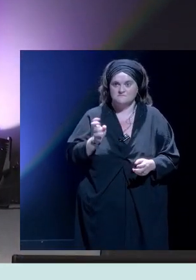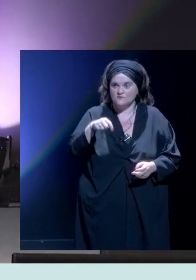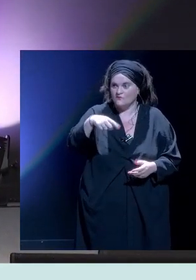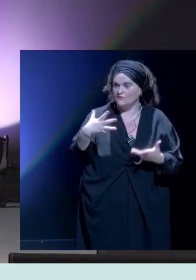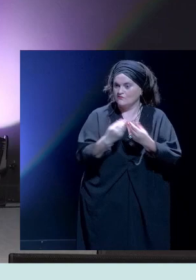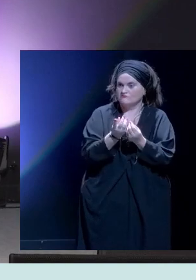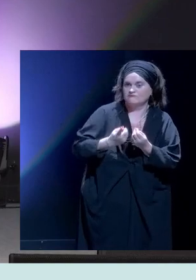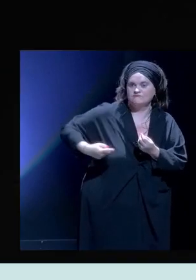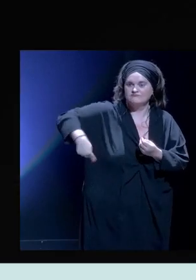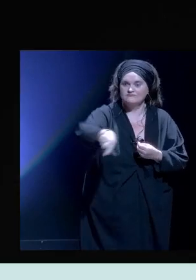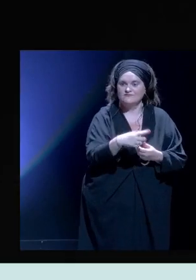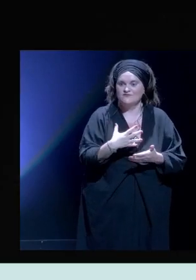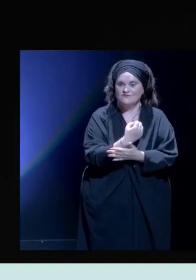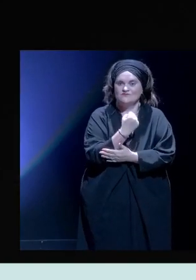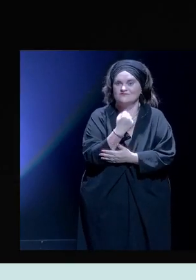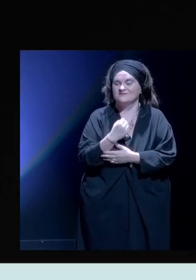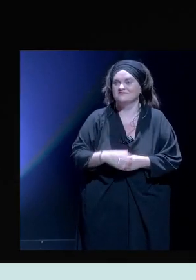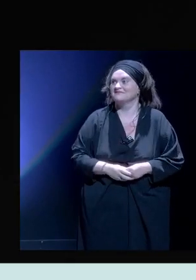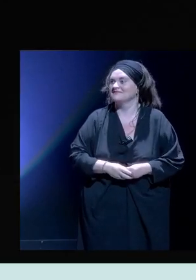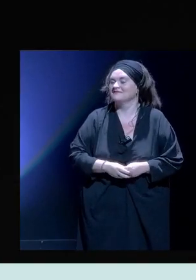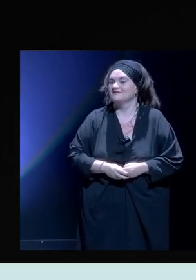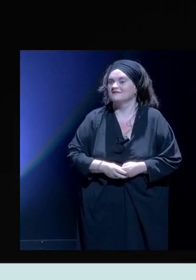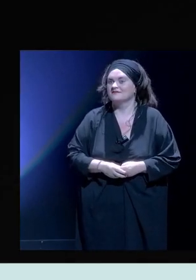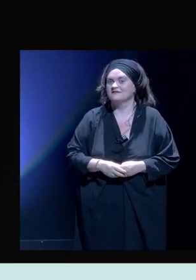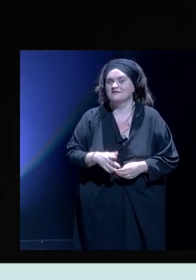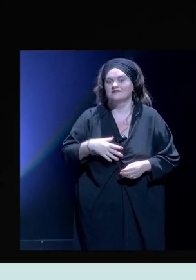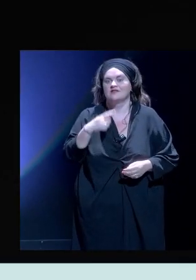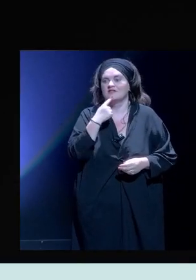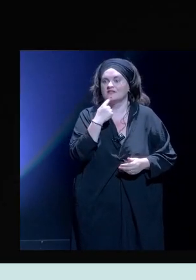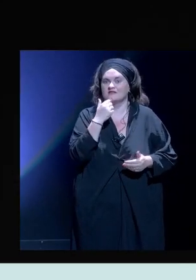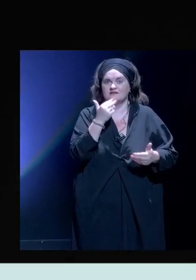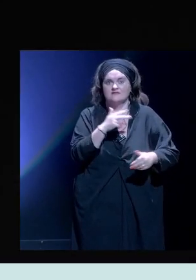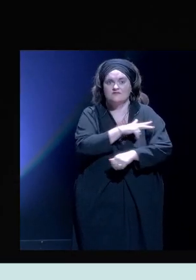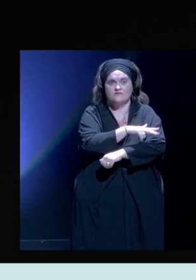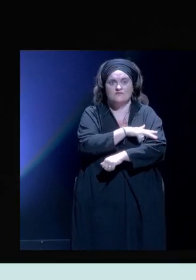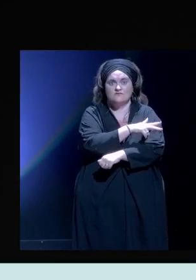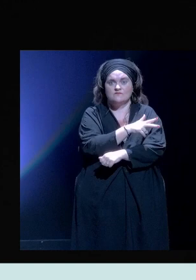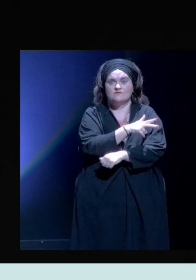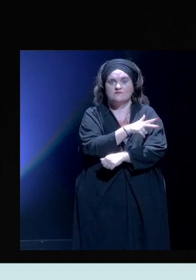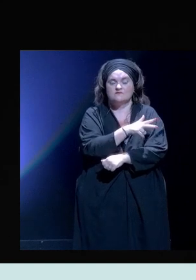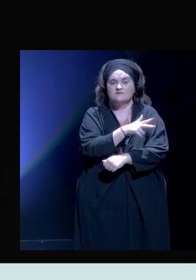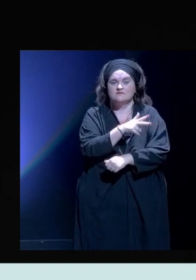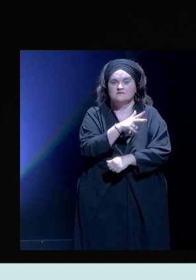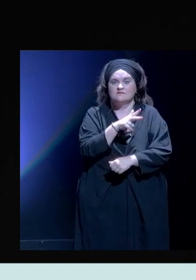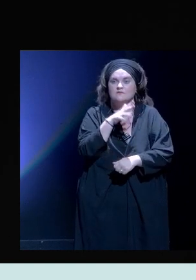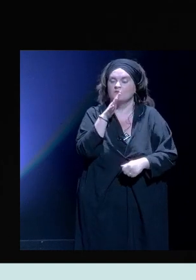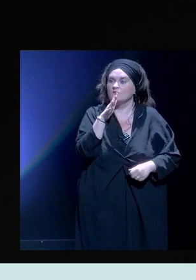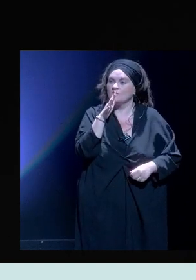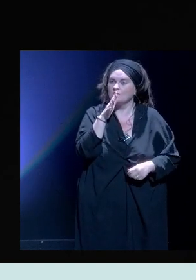con todos ustedes. Me gustaría expresar mi agradecimiento al Gobierno Vasco. Gracias por